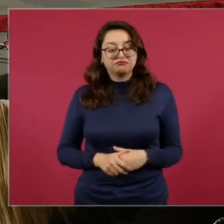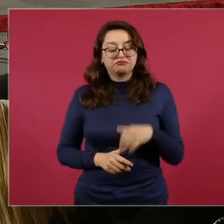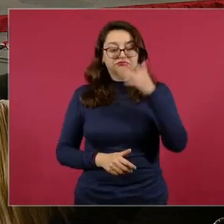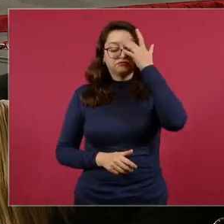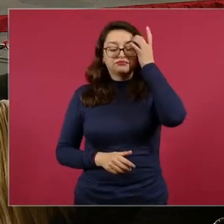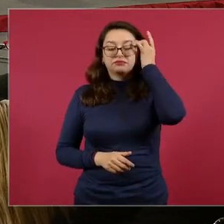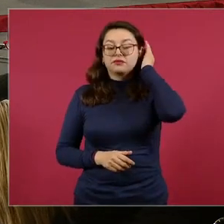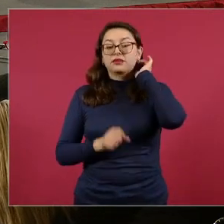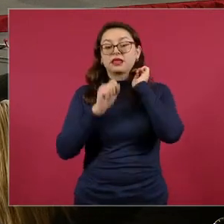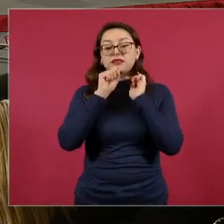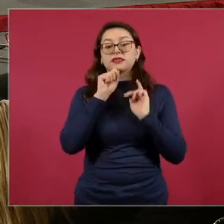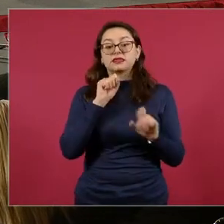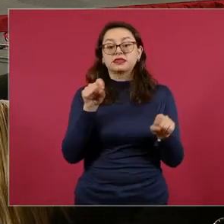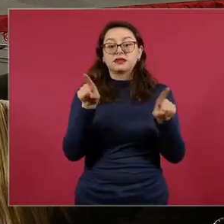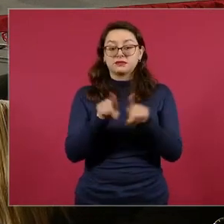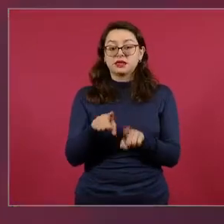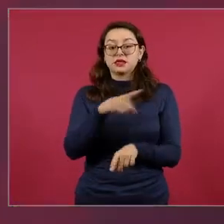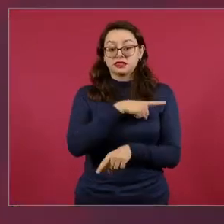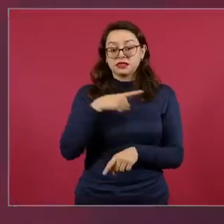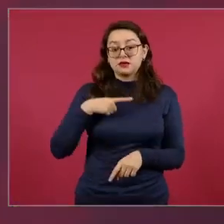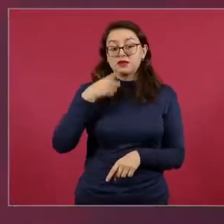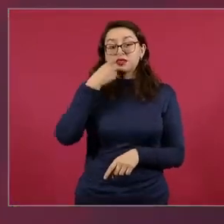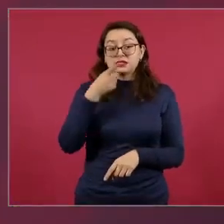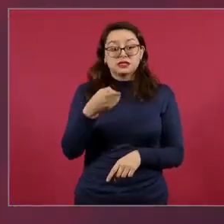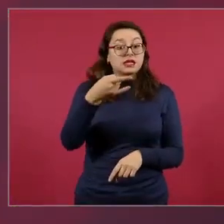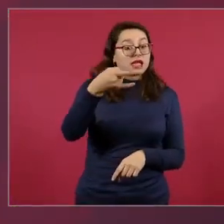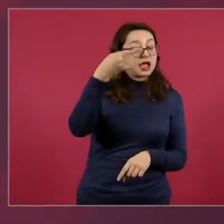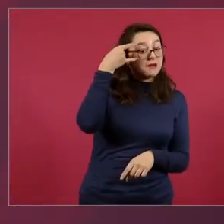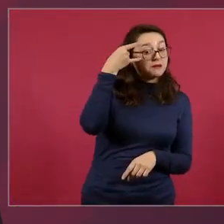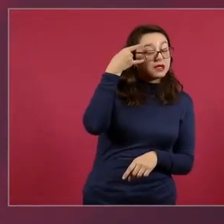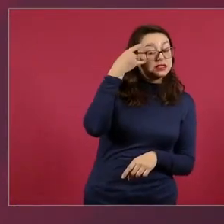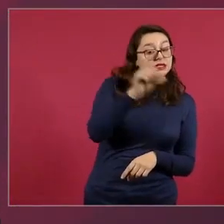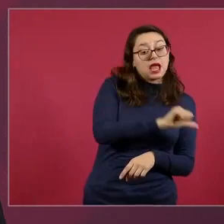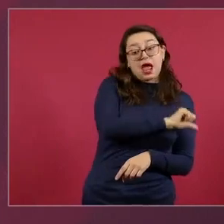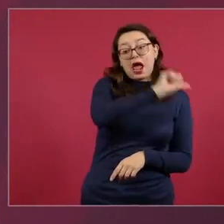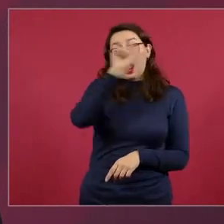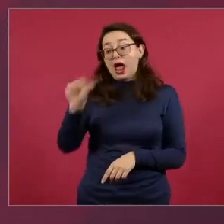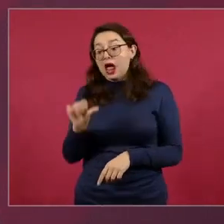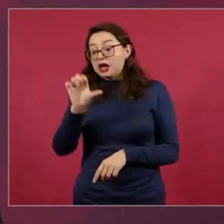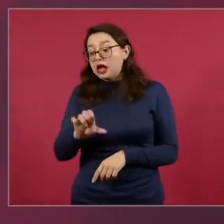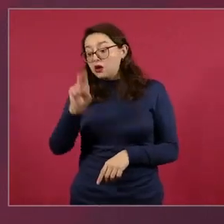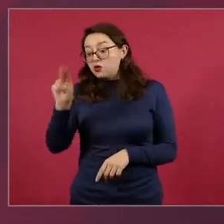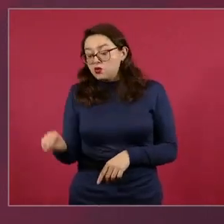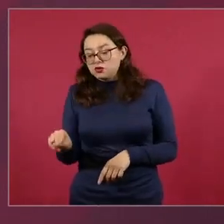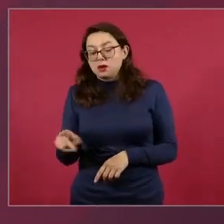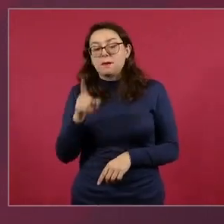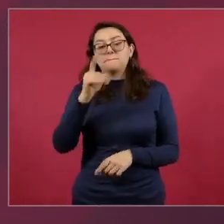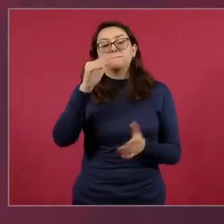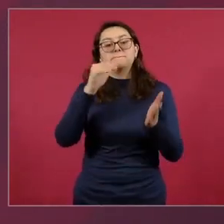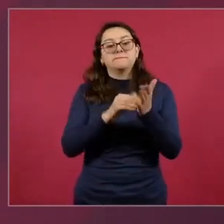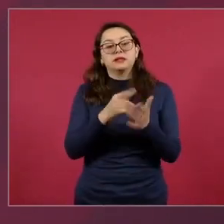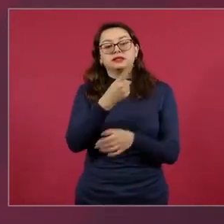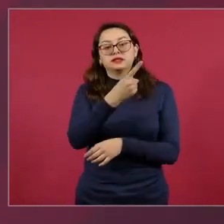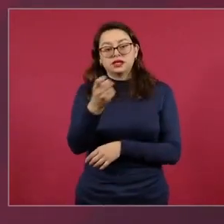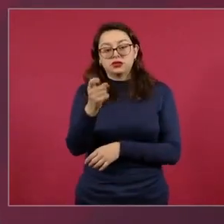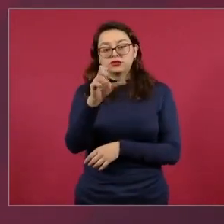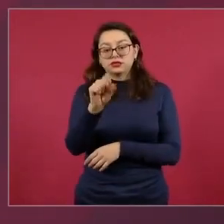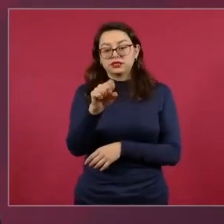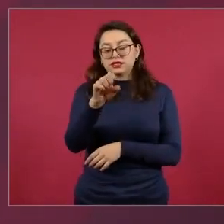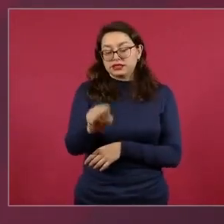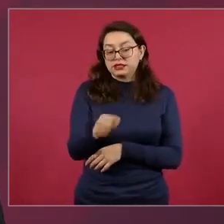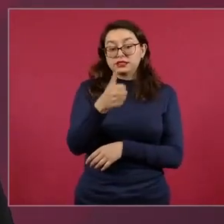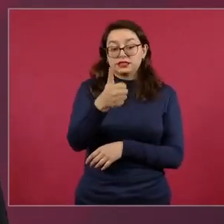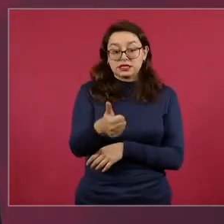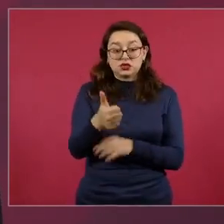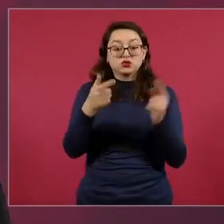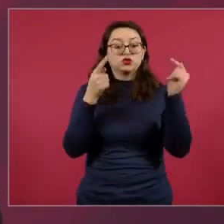además que el costo del recorrido de San Francisco-Campeche a Cancún es de 1.166 pesos para clase turista y